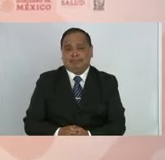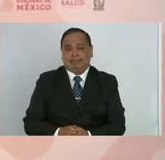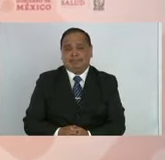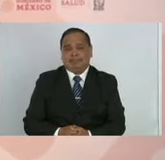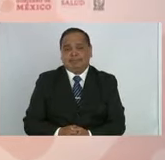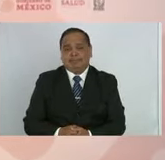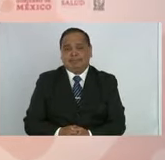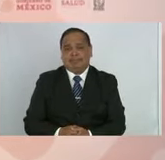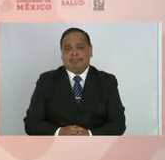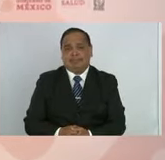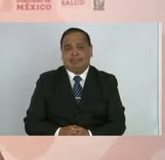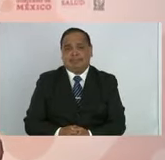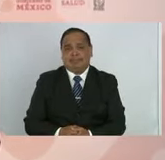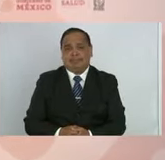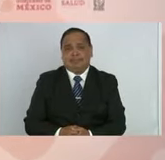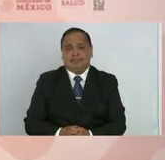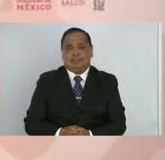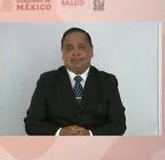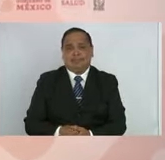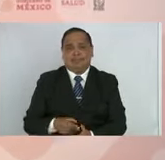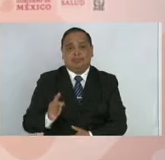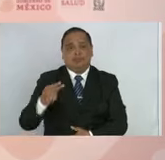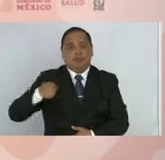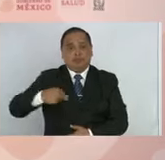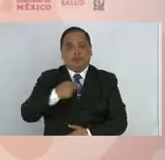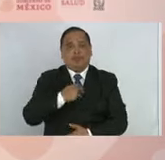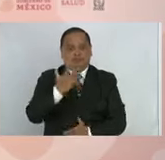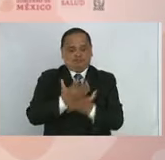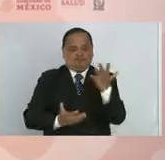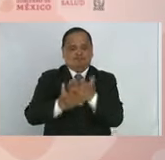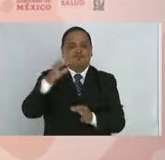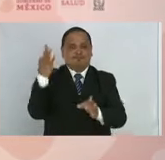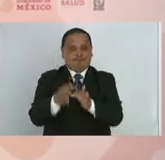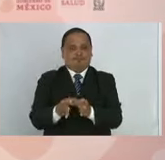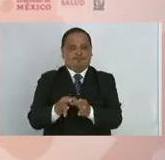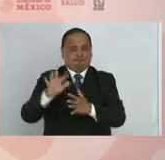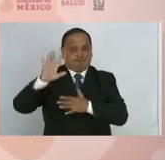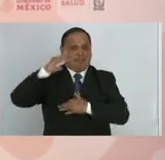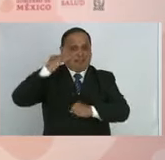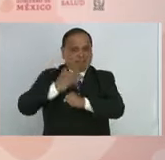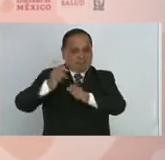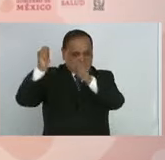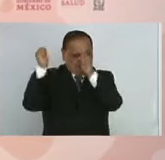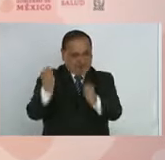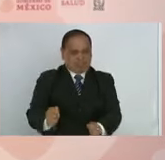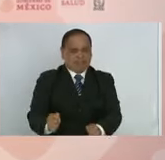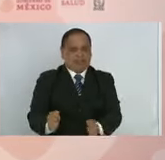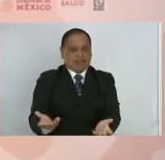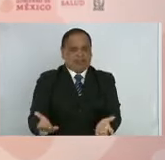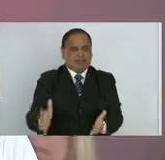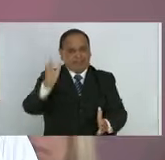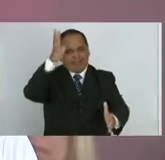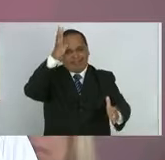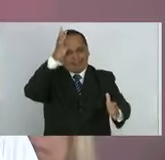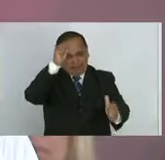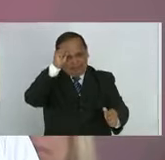vamos a cumplir con este compromiso.